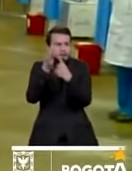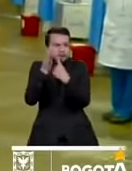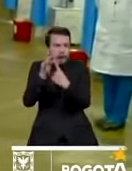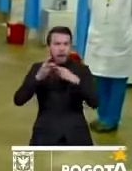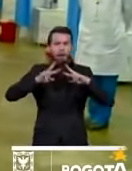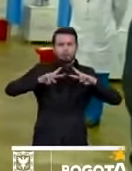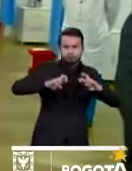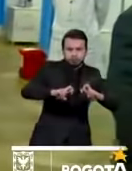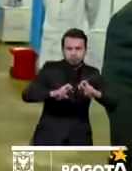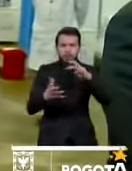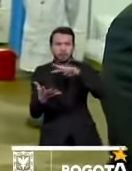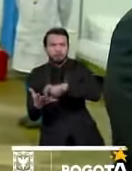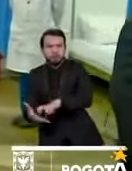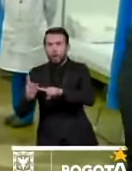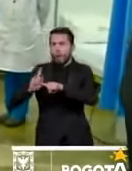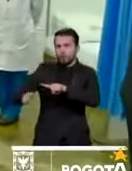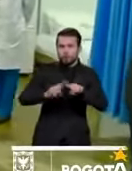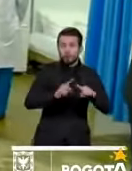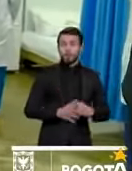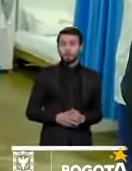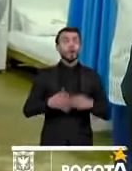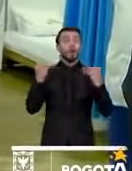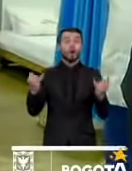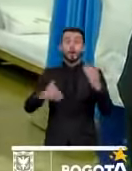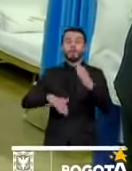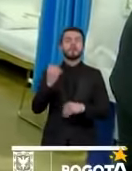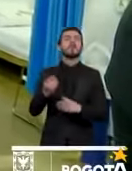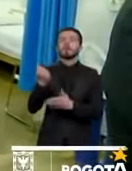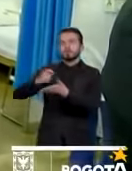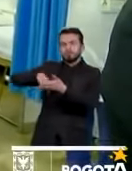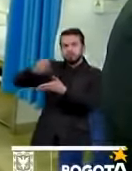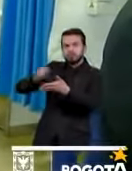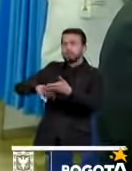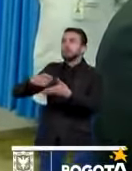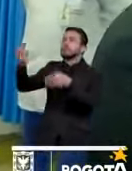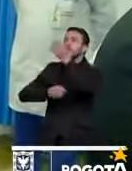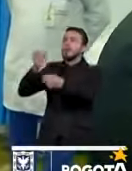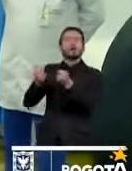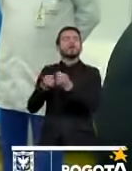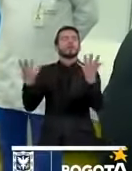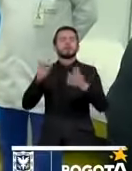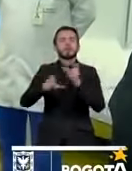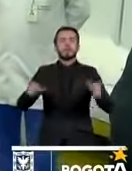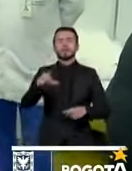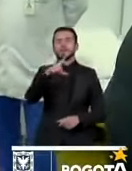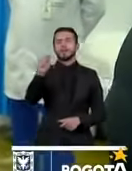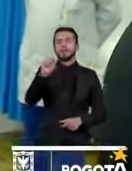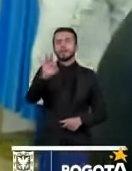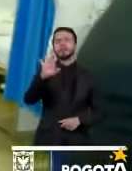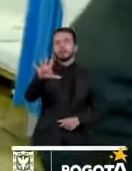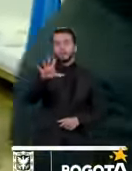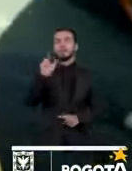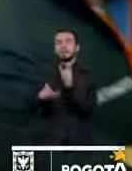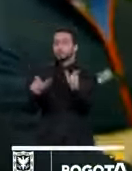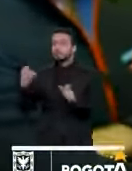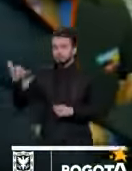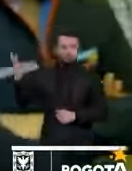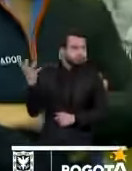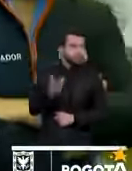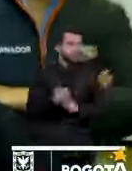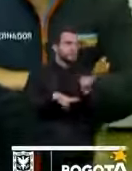tenemos 135 personas contratadas ya para iniciar. Esperamos iniciar la operación el 24 de abril.